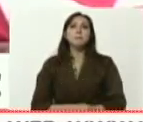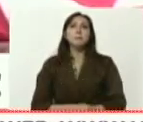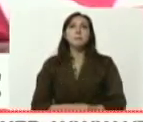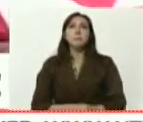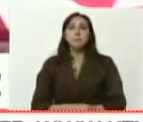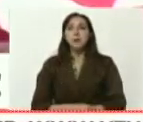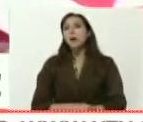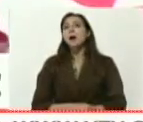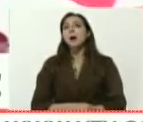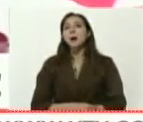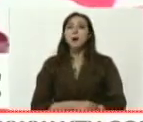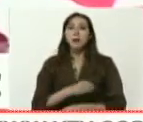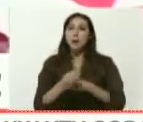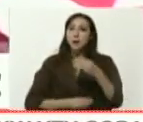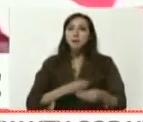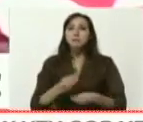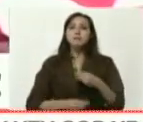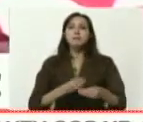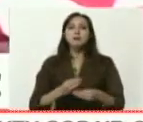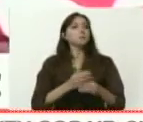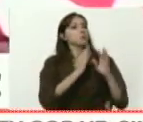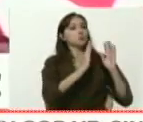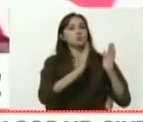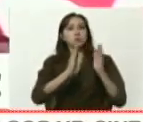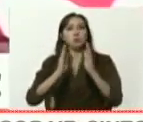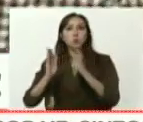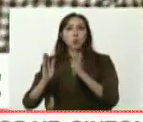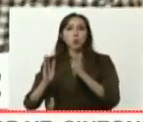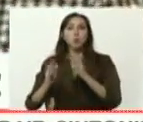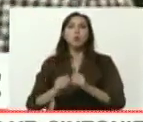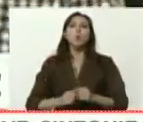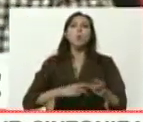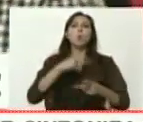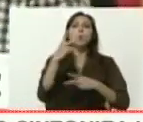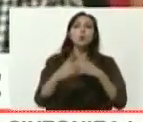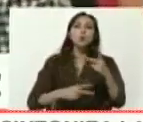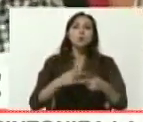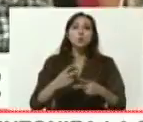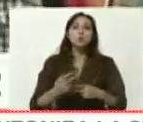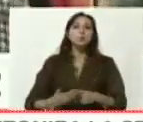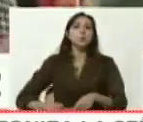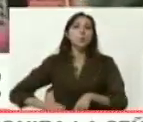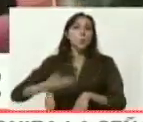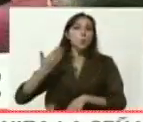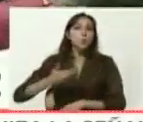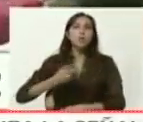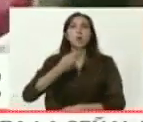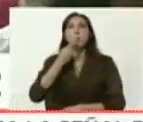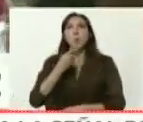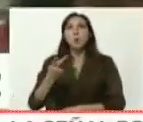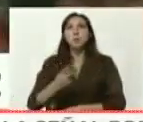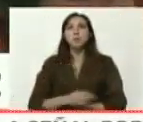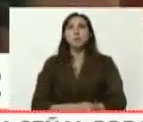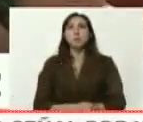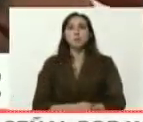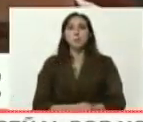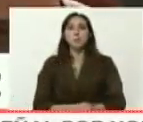de reordenar en un proceso tremendo de confusión, de deslargue político, ideológico, etcétera,